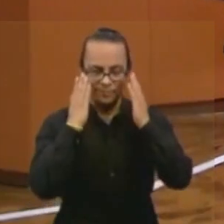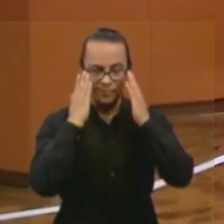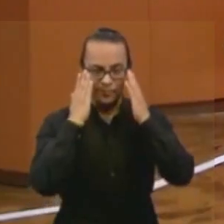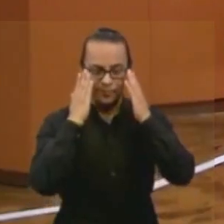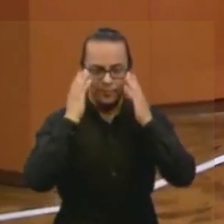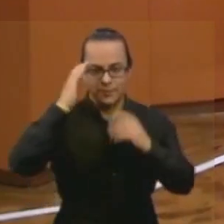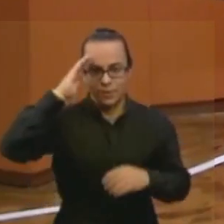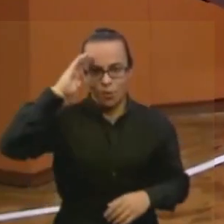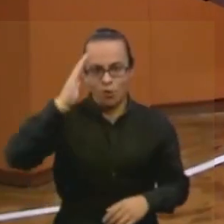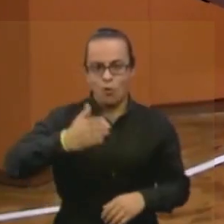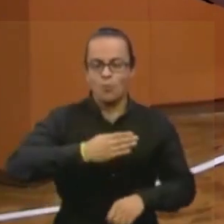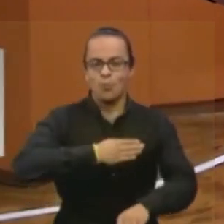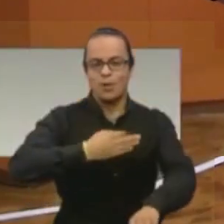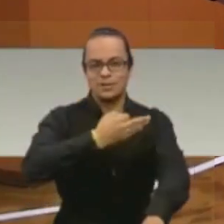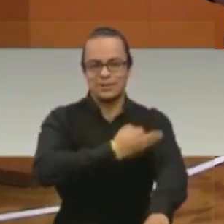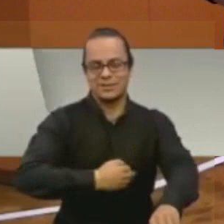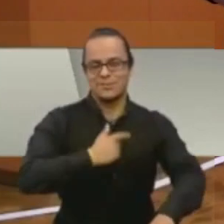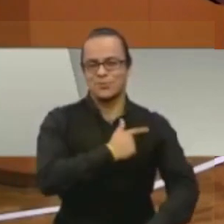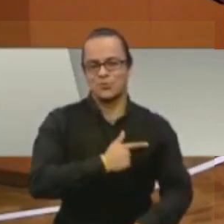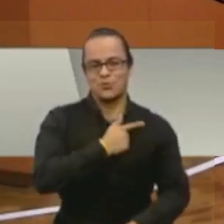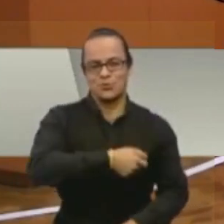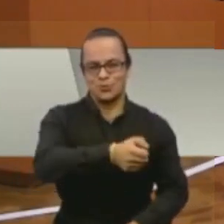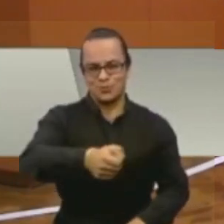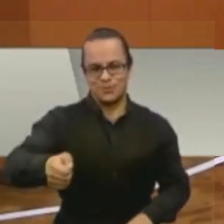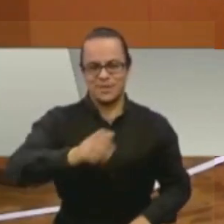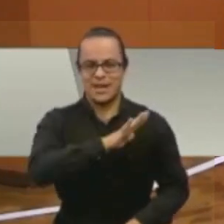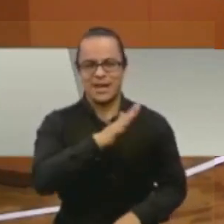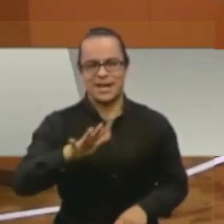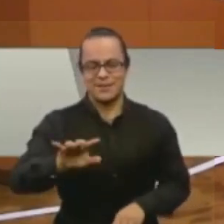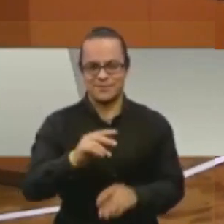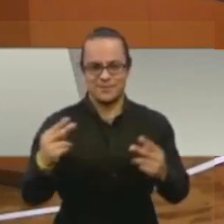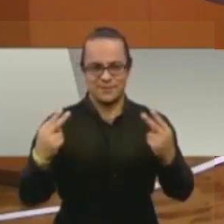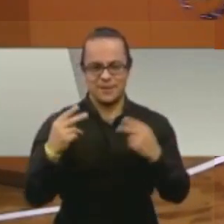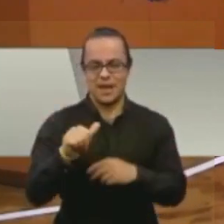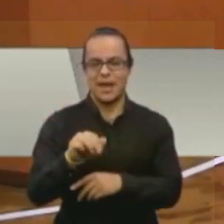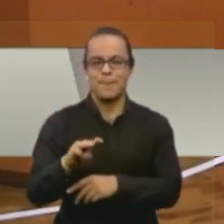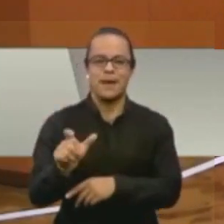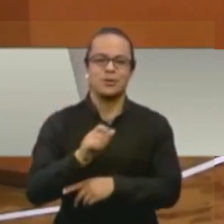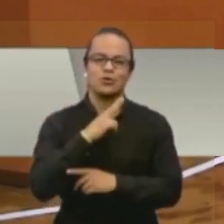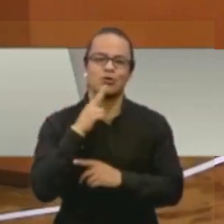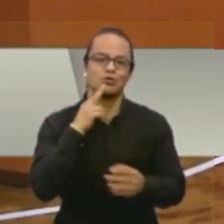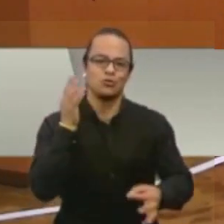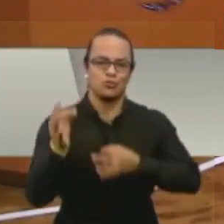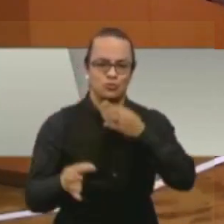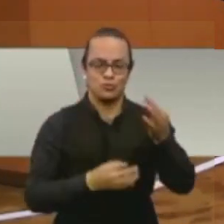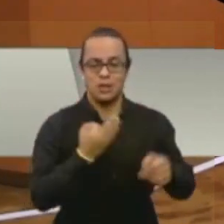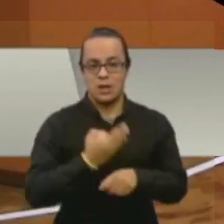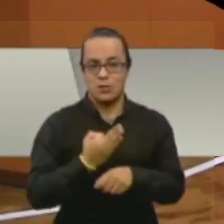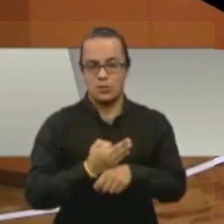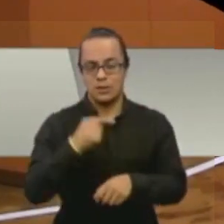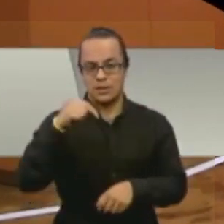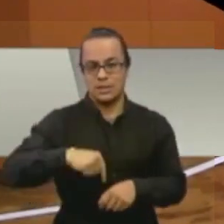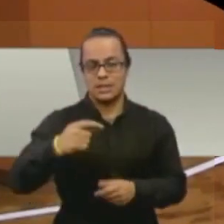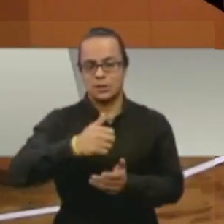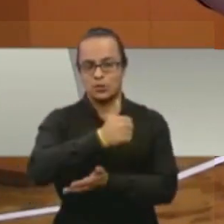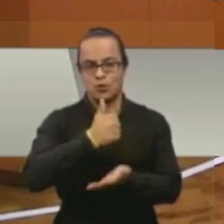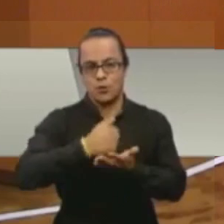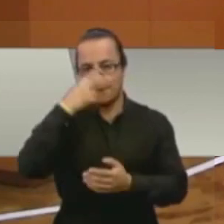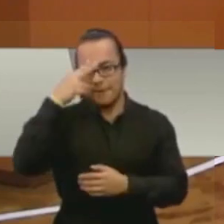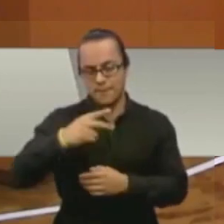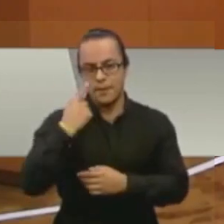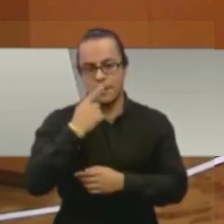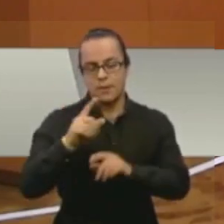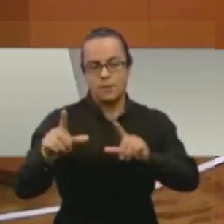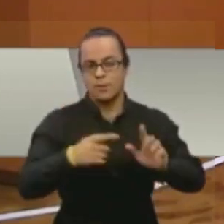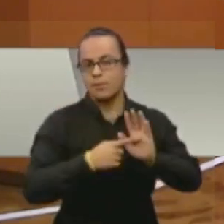Hola, Marisol, muy buenas tardes. Qué gusto saludarte, así como toda la amable YouTube de AMX Noticias. Y en esta ocasión, desde la capital chilanga de nuestra nación, esta